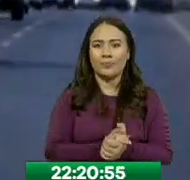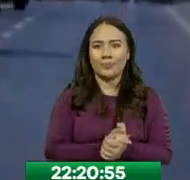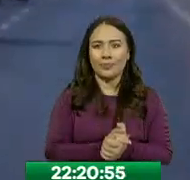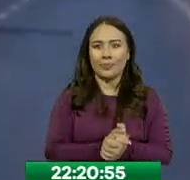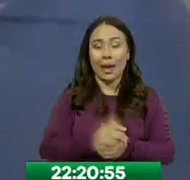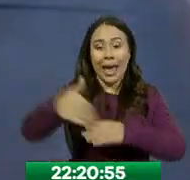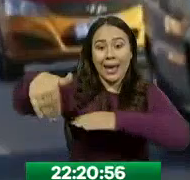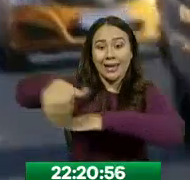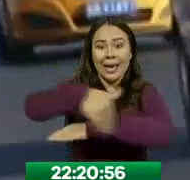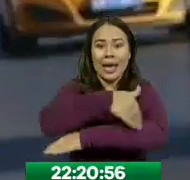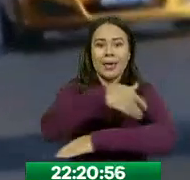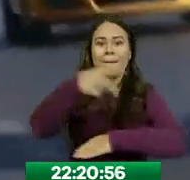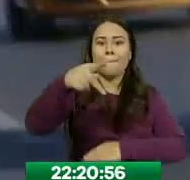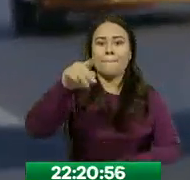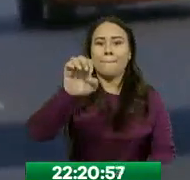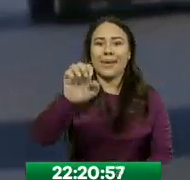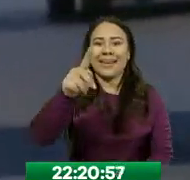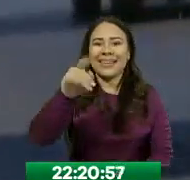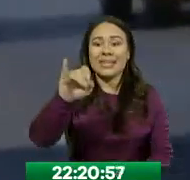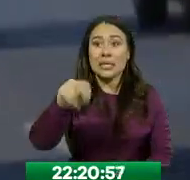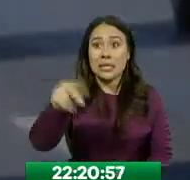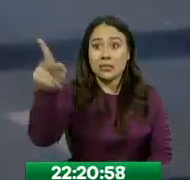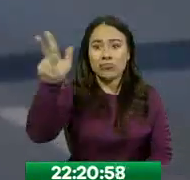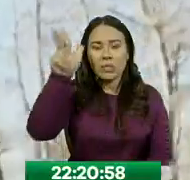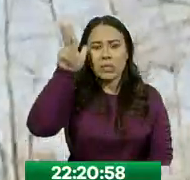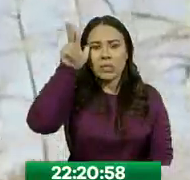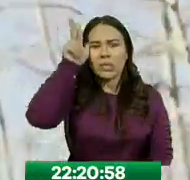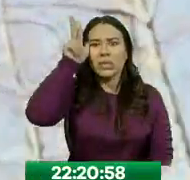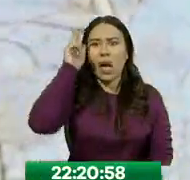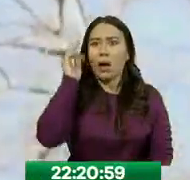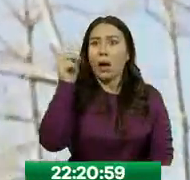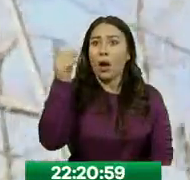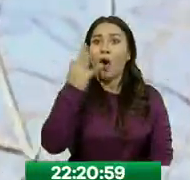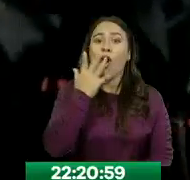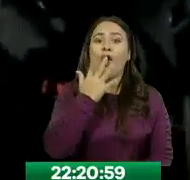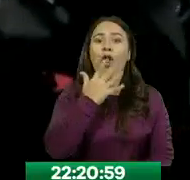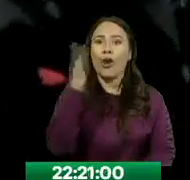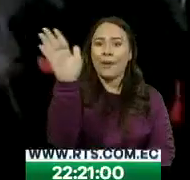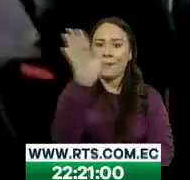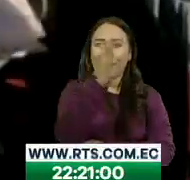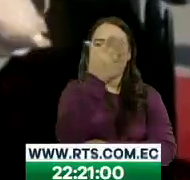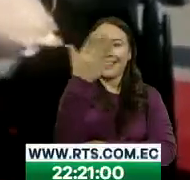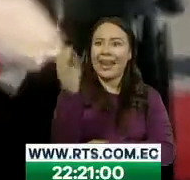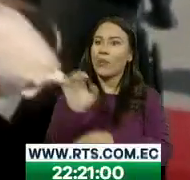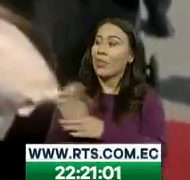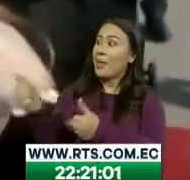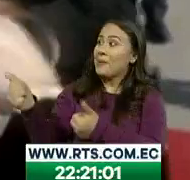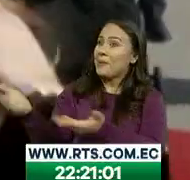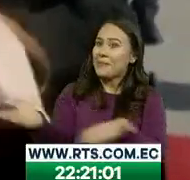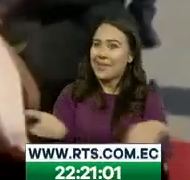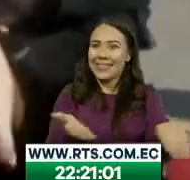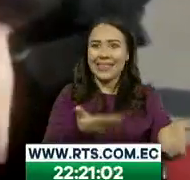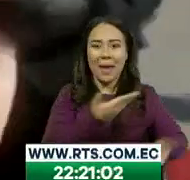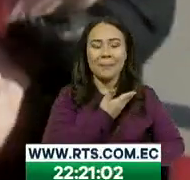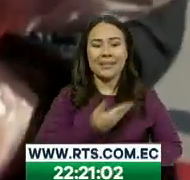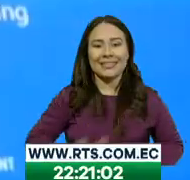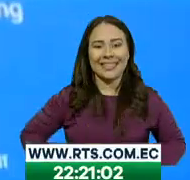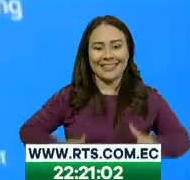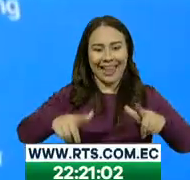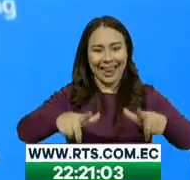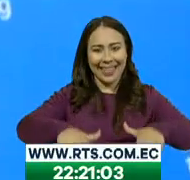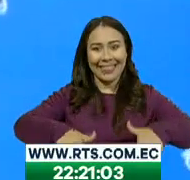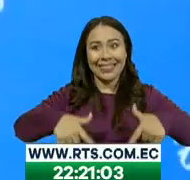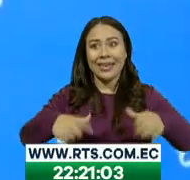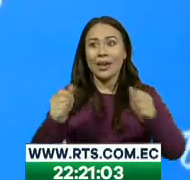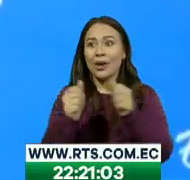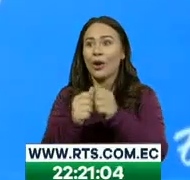Las calles de Pekín, la capital del gigante de Asia, se adornaron de tricolor nacional para dar la bienvenida al presidente Lenín Moreno y su comitiva. Durante